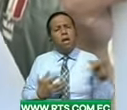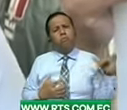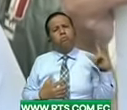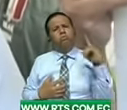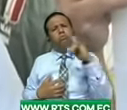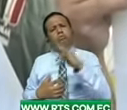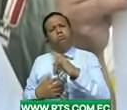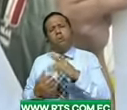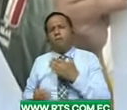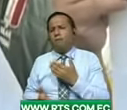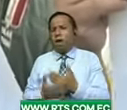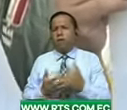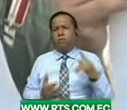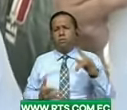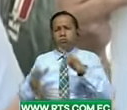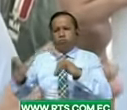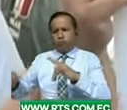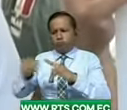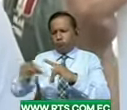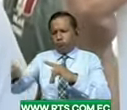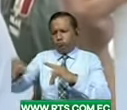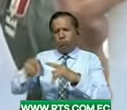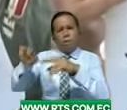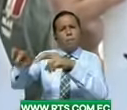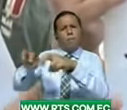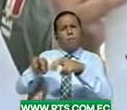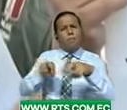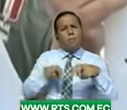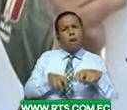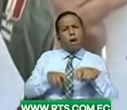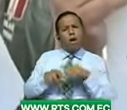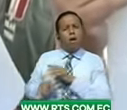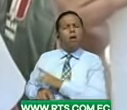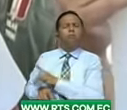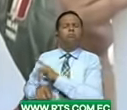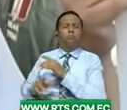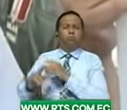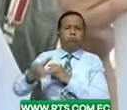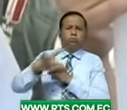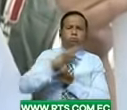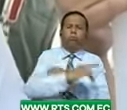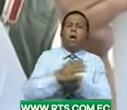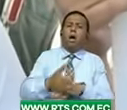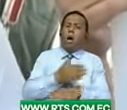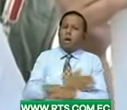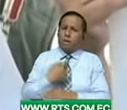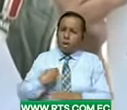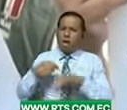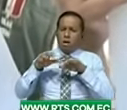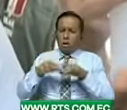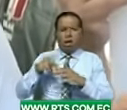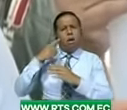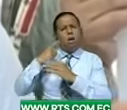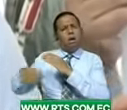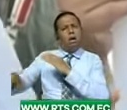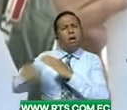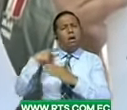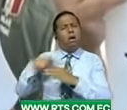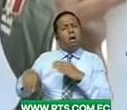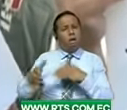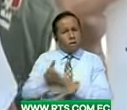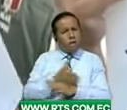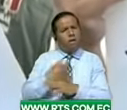den ya la organización de los chicos de la Cruz Roja que nos ofrecieron allá, que iban a tener las listas que hemos mandado por correos electrónicos, que nos dio la